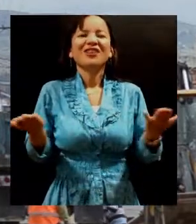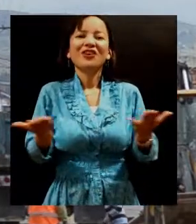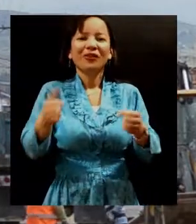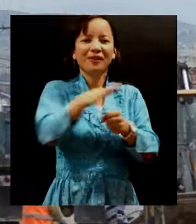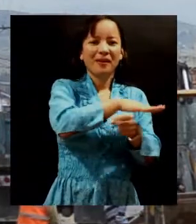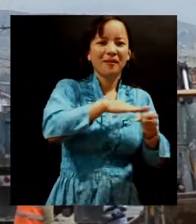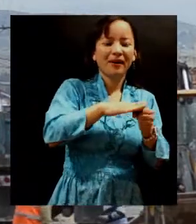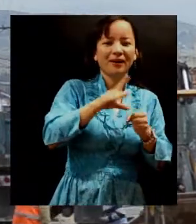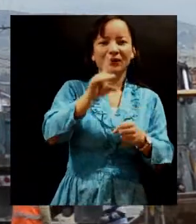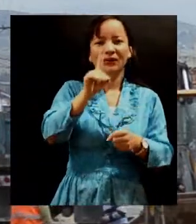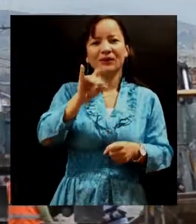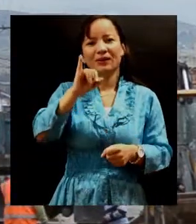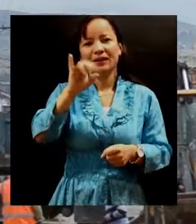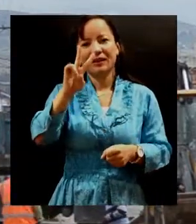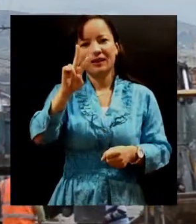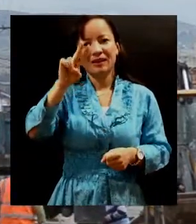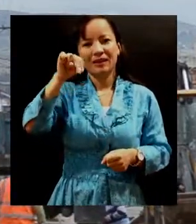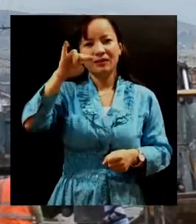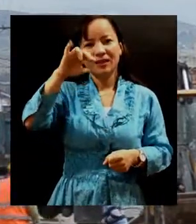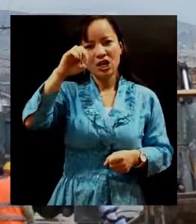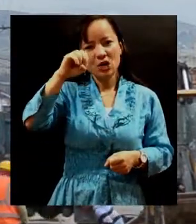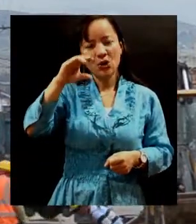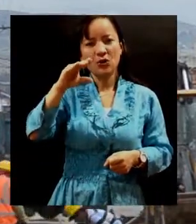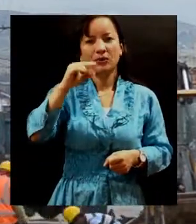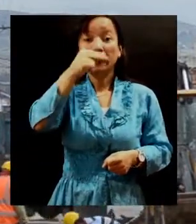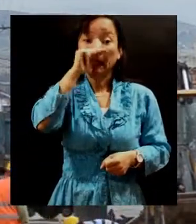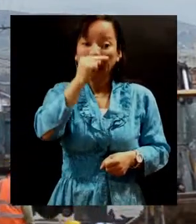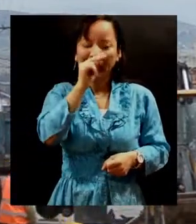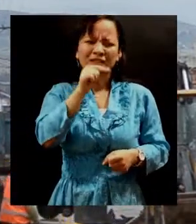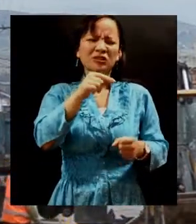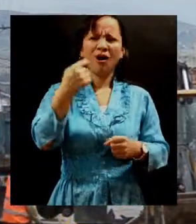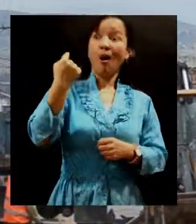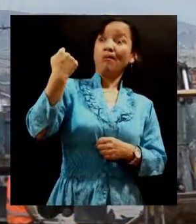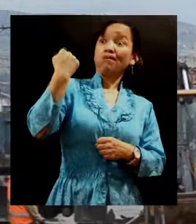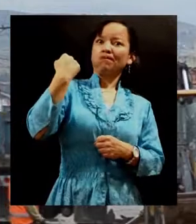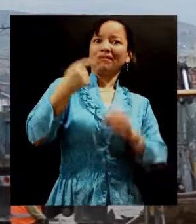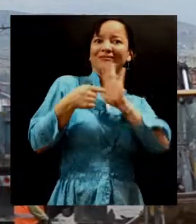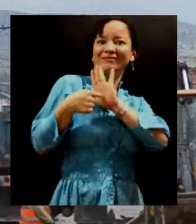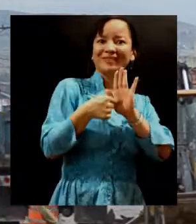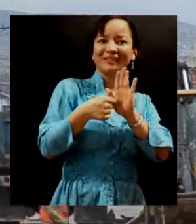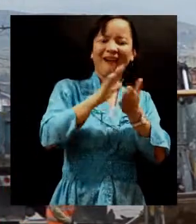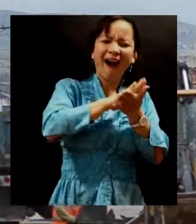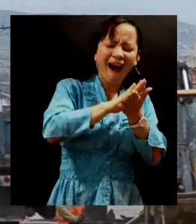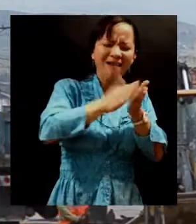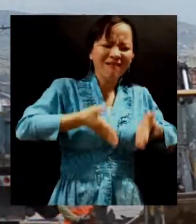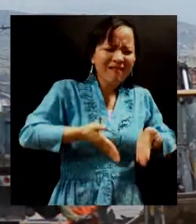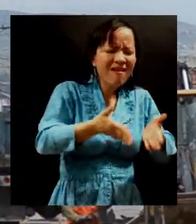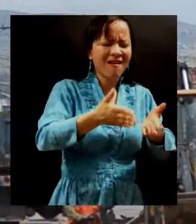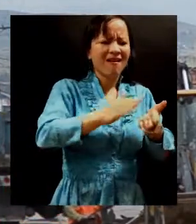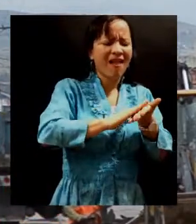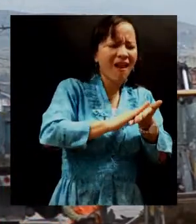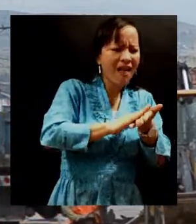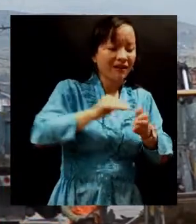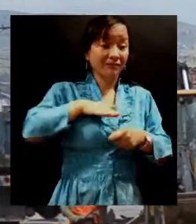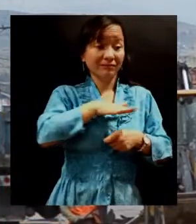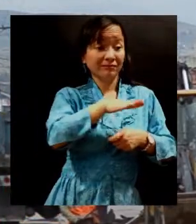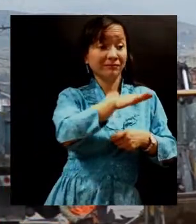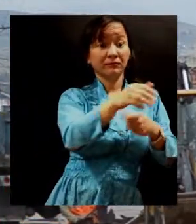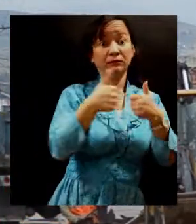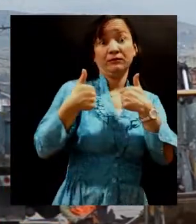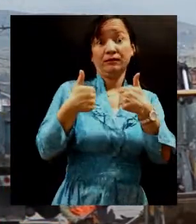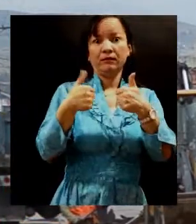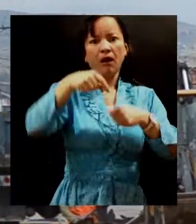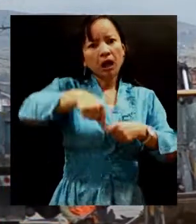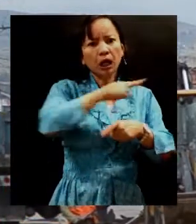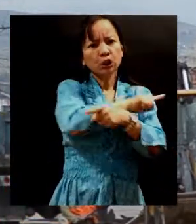Hoy nos encontramos en el barrio Divino Niño. Al fondo pueden ver y apreciar el mantenimiento vial que se está haciendo en este sector de la ciudad. Desde aquí haremos una vuelta